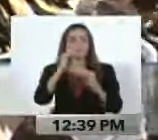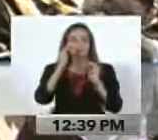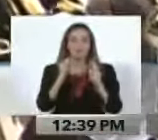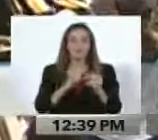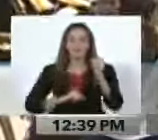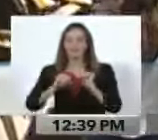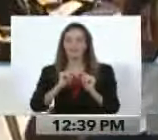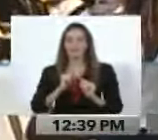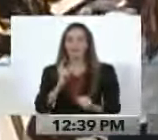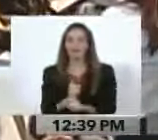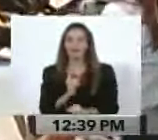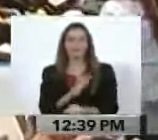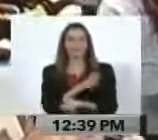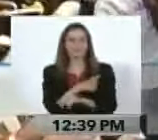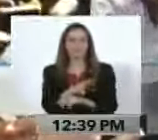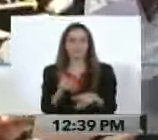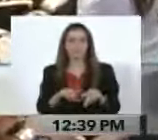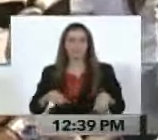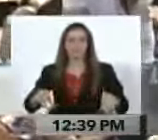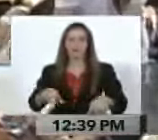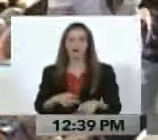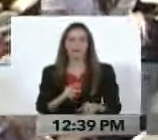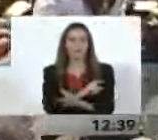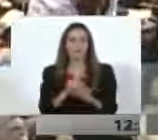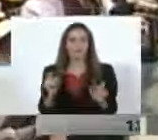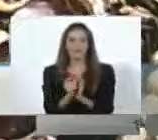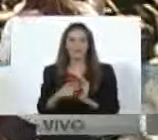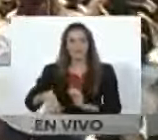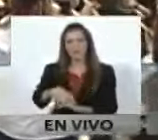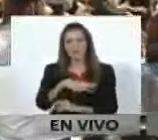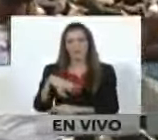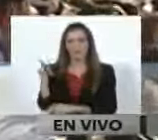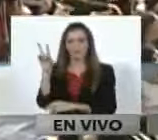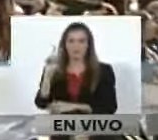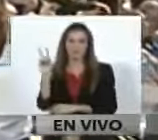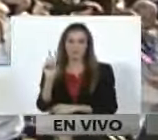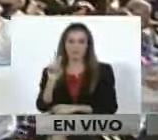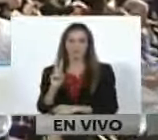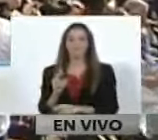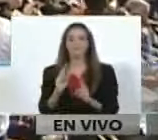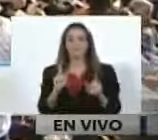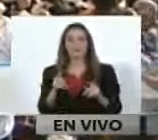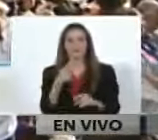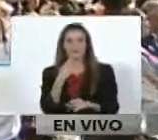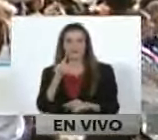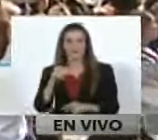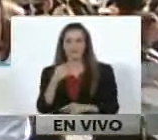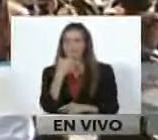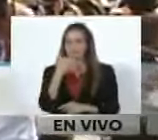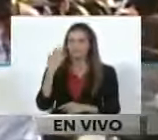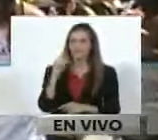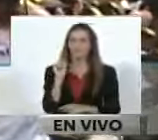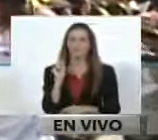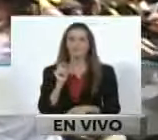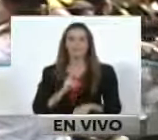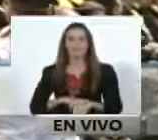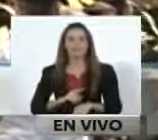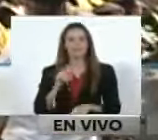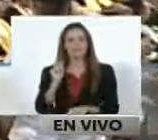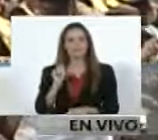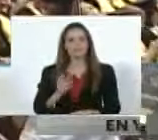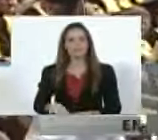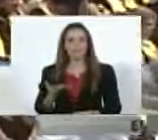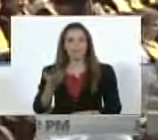llegar a todos los espacios y rincones del territorio nacional. Y como bien decíamos hace pocos momentos, es